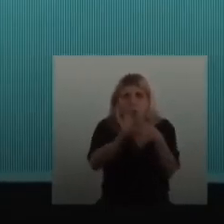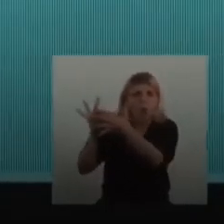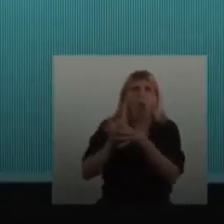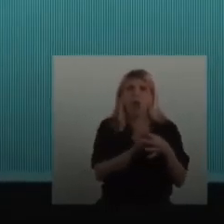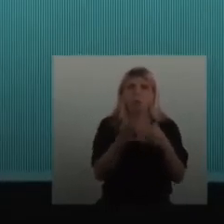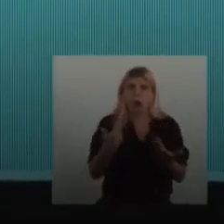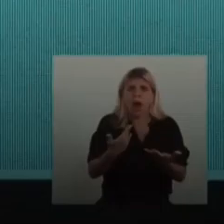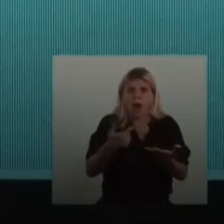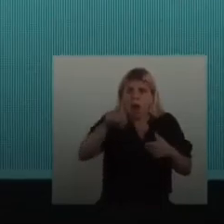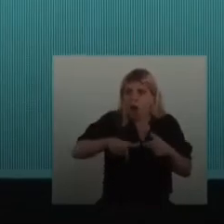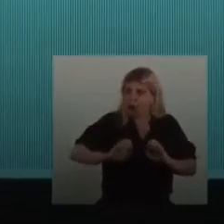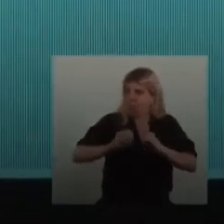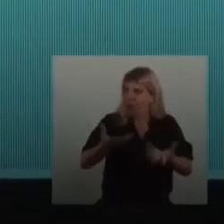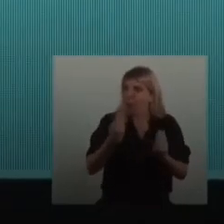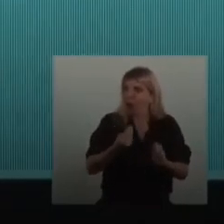capacidad de decidir se amplía,